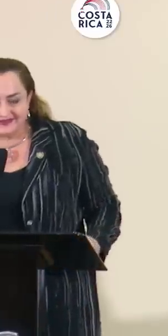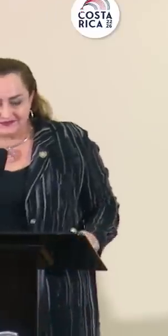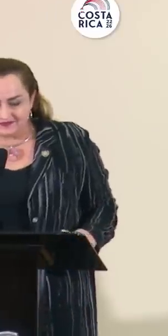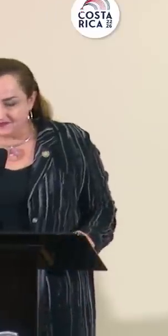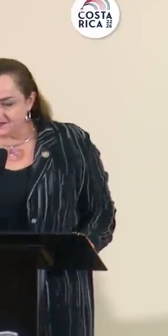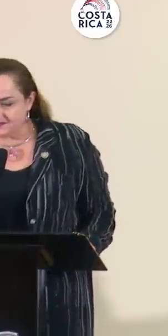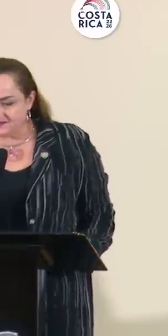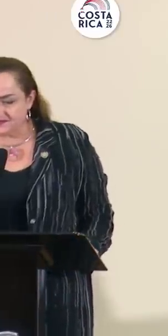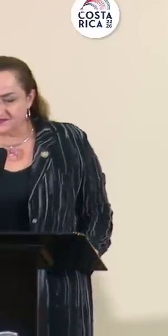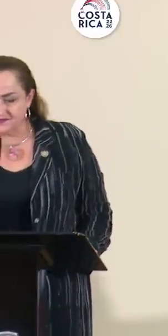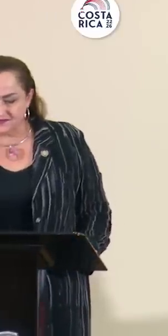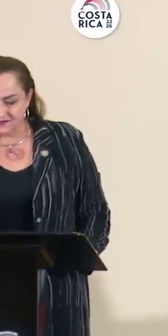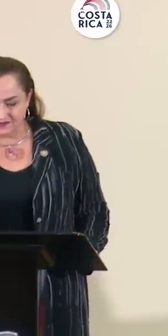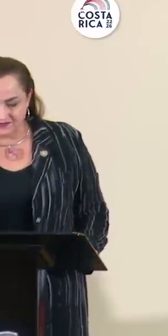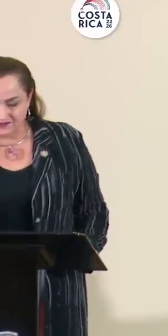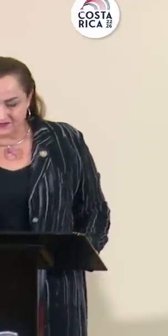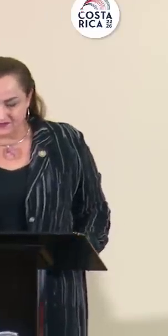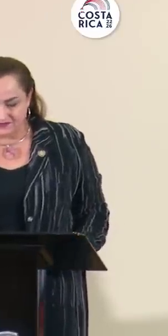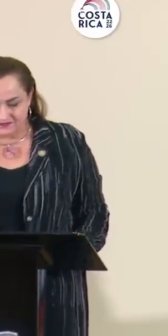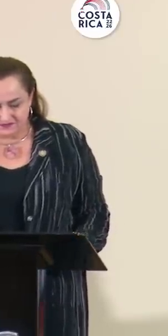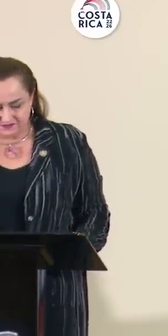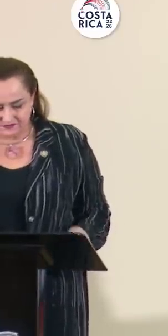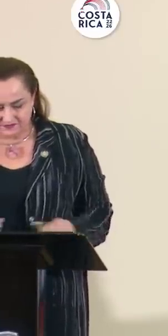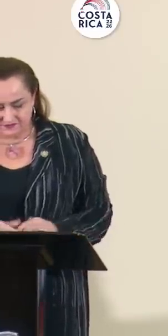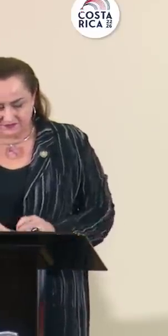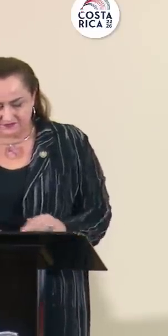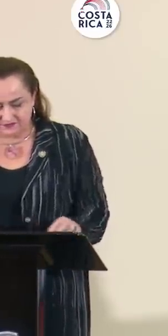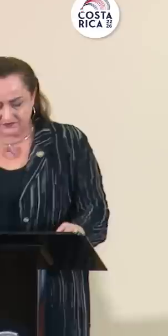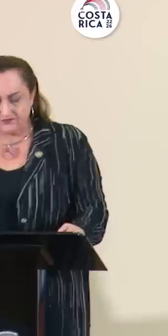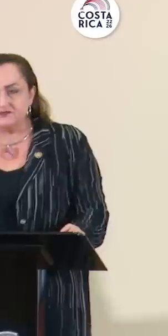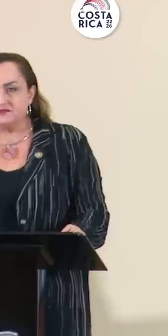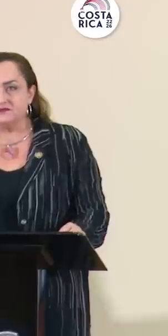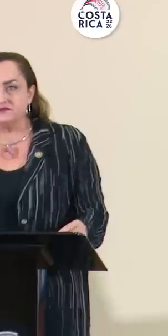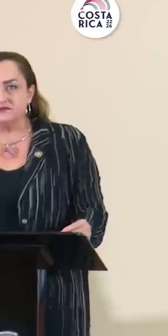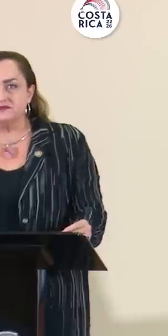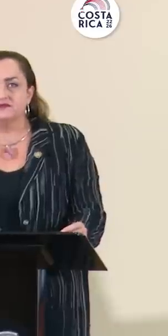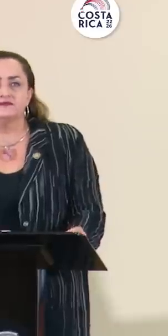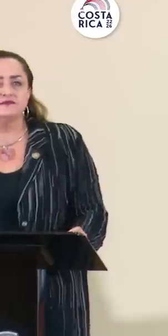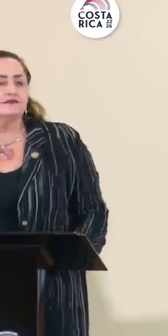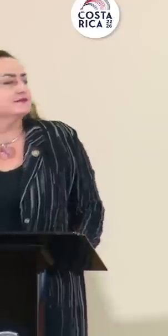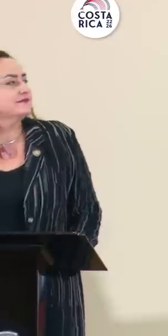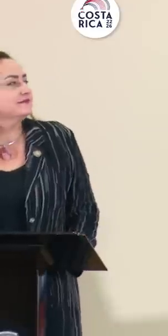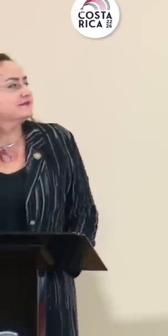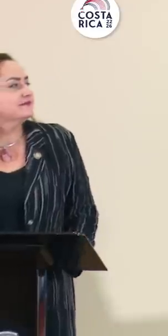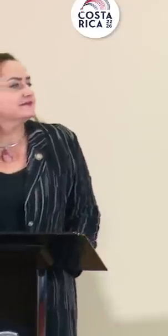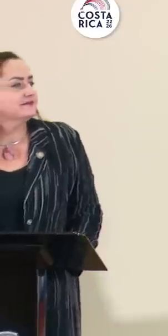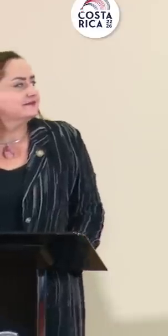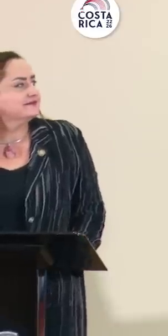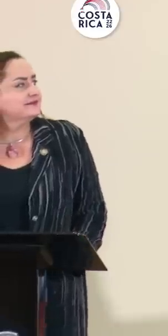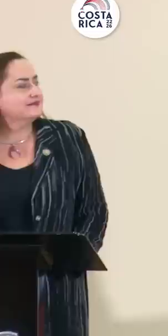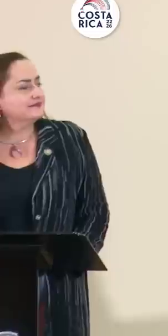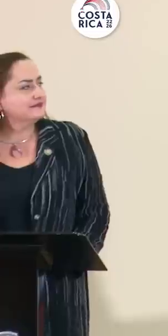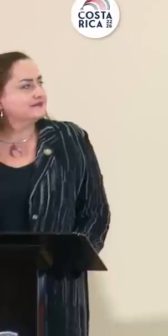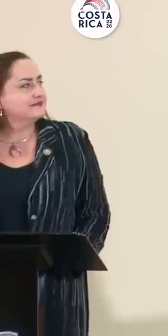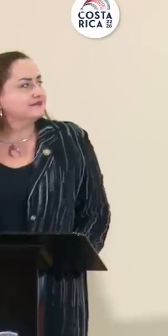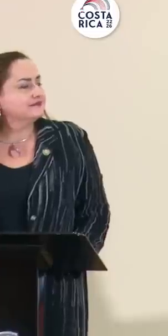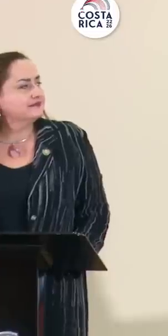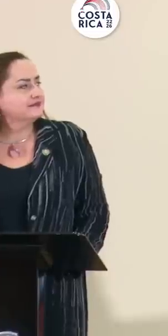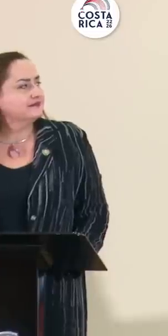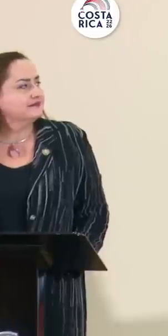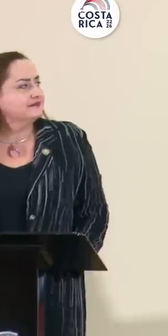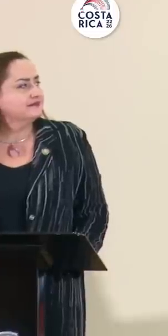Ustedes en la prensa han cubierto y ustedes en sus casas han visto la tragedia humana de